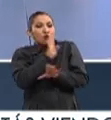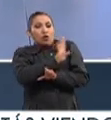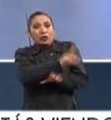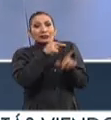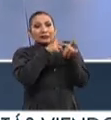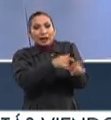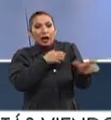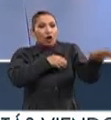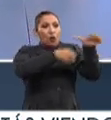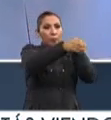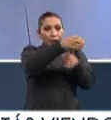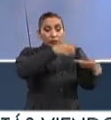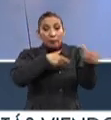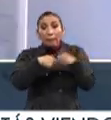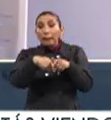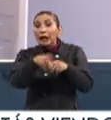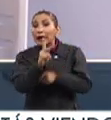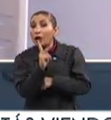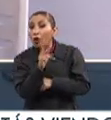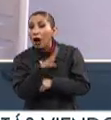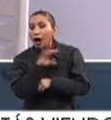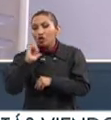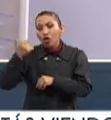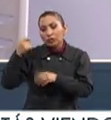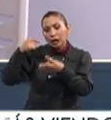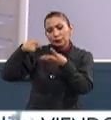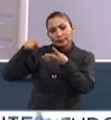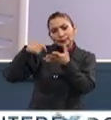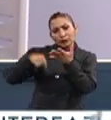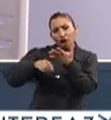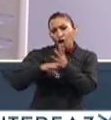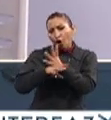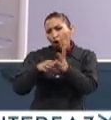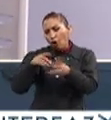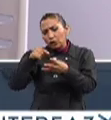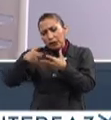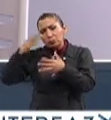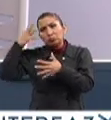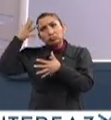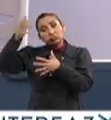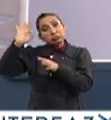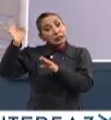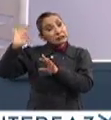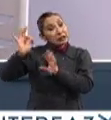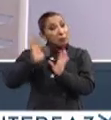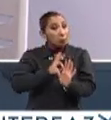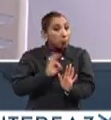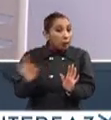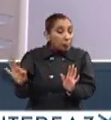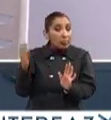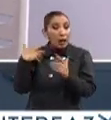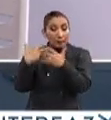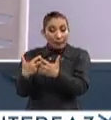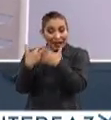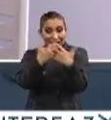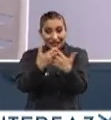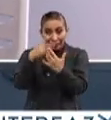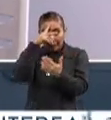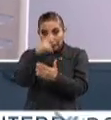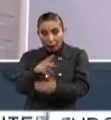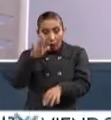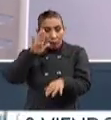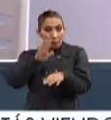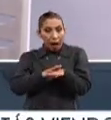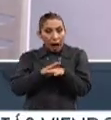este comercio. Sin embargo, tiene otros componentes que a la larga podrían generar que la industria mexicana se